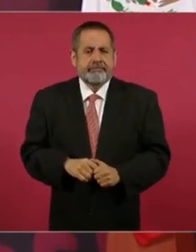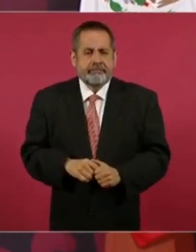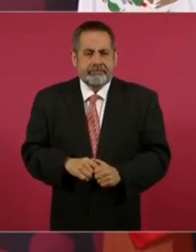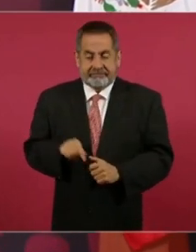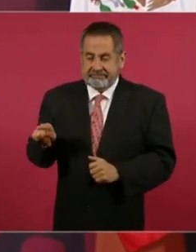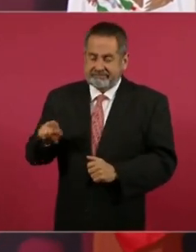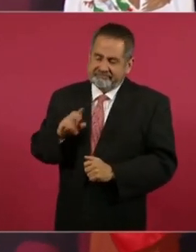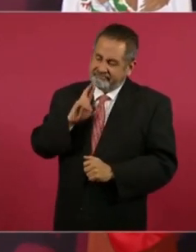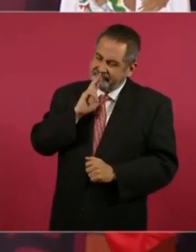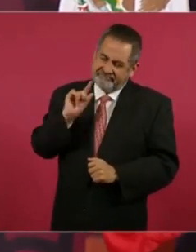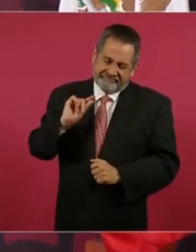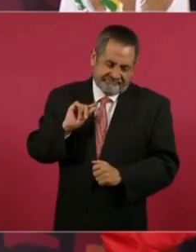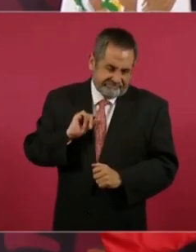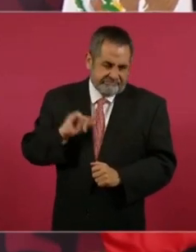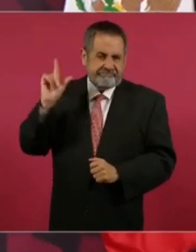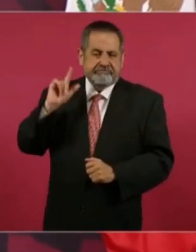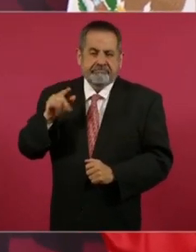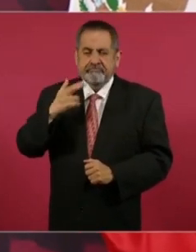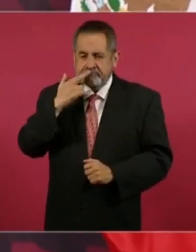de lo mejor del país,